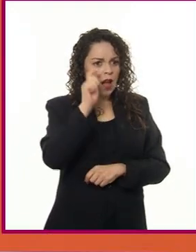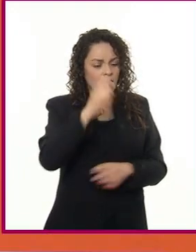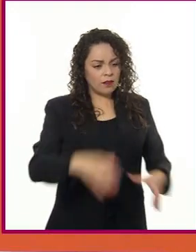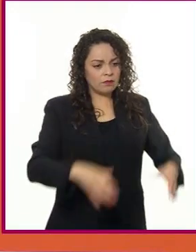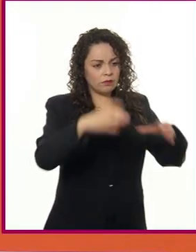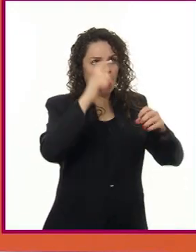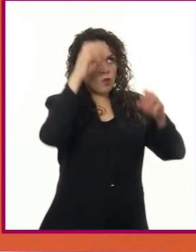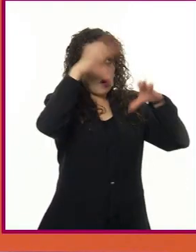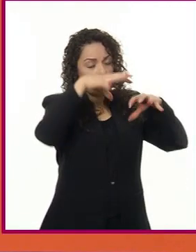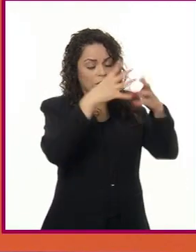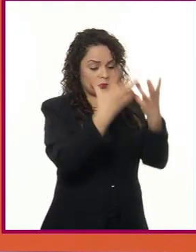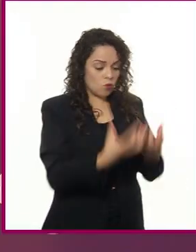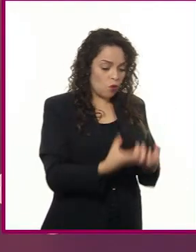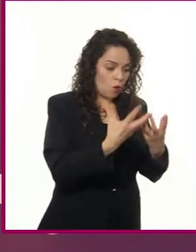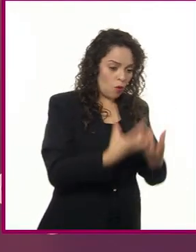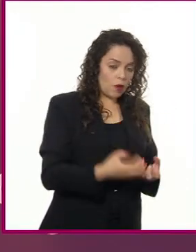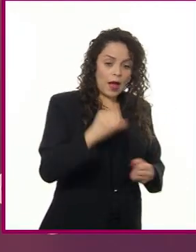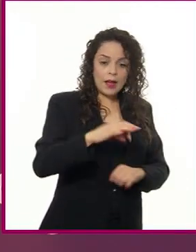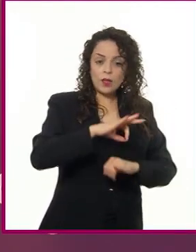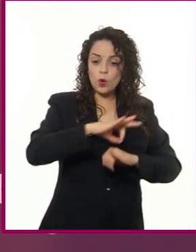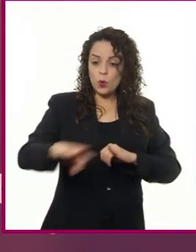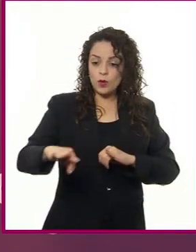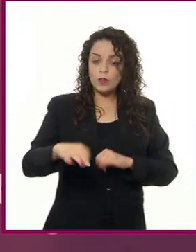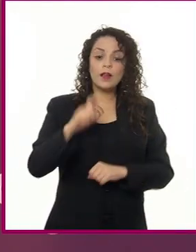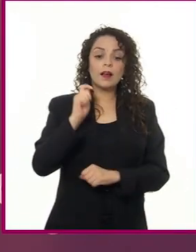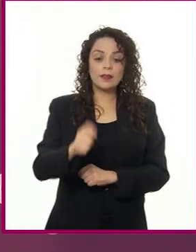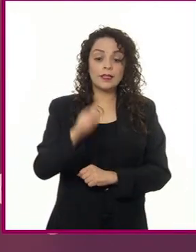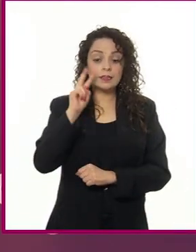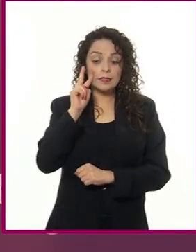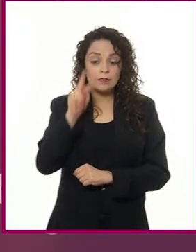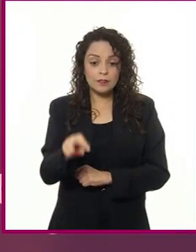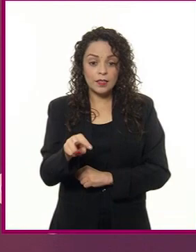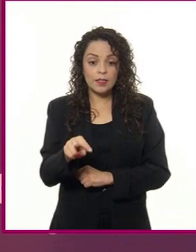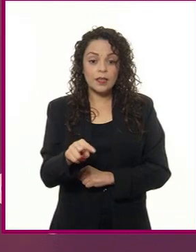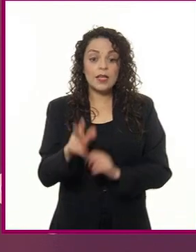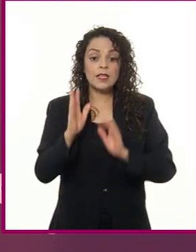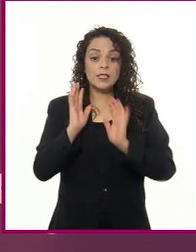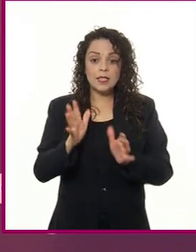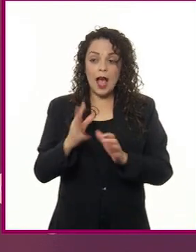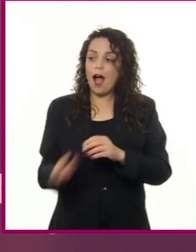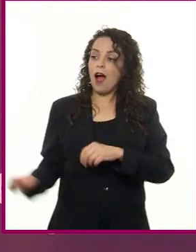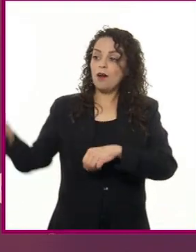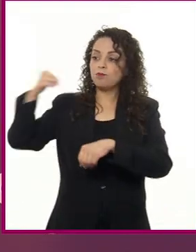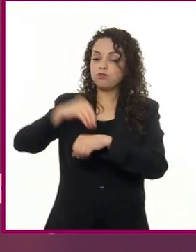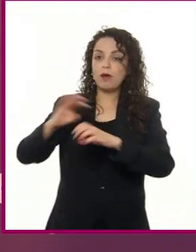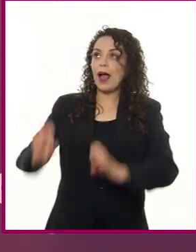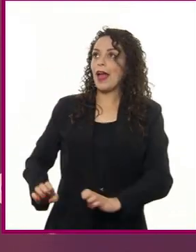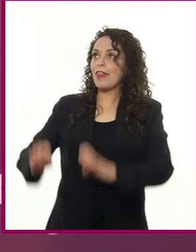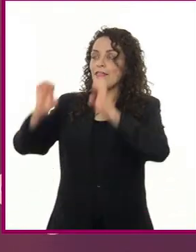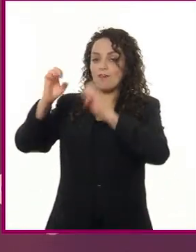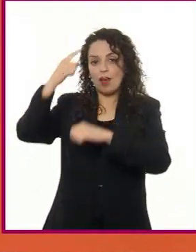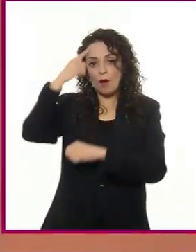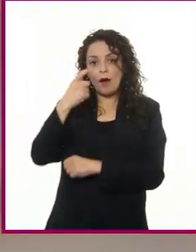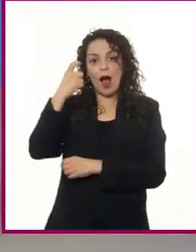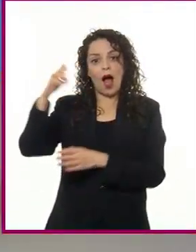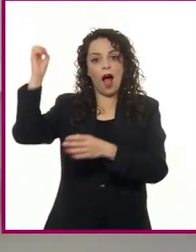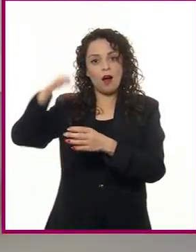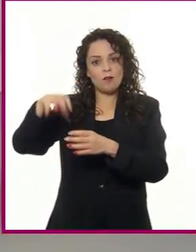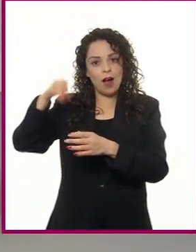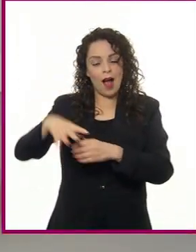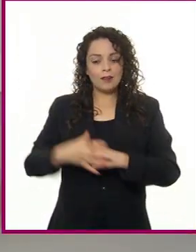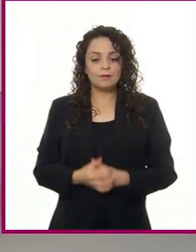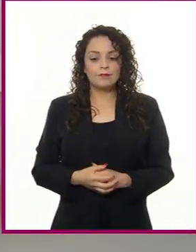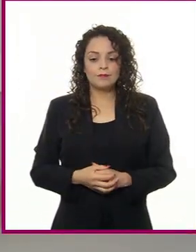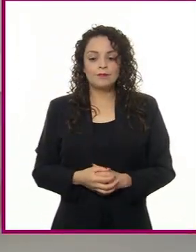pluvial, y la versión final, en la que se puede ver el captador instalado en el edificio. Ya